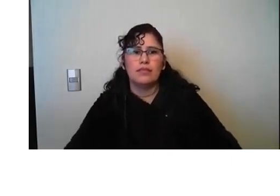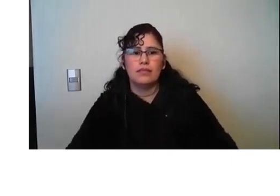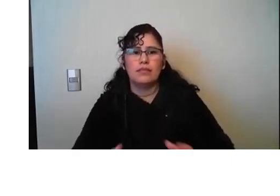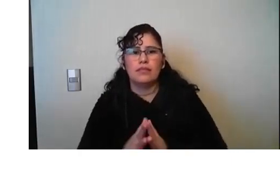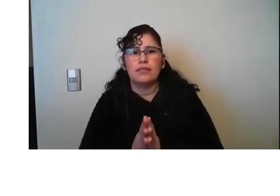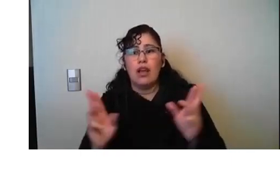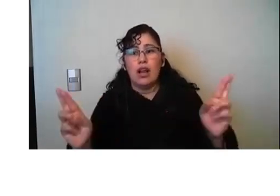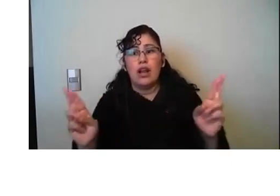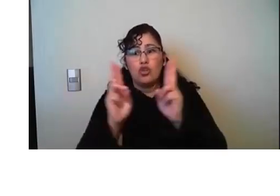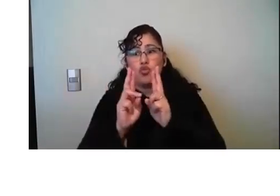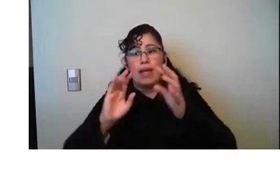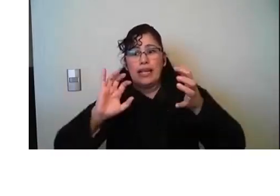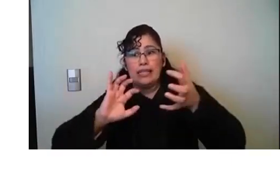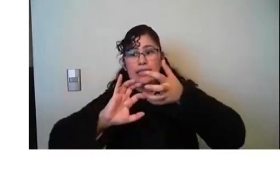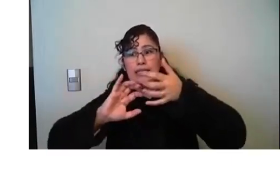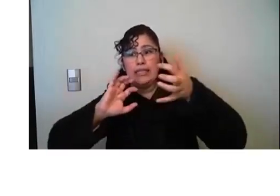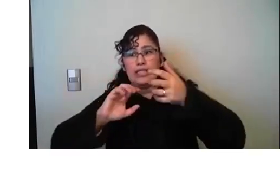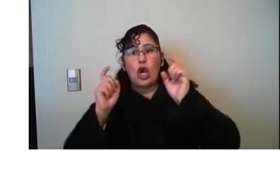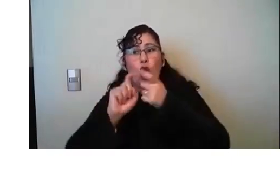Resumen de las conexiones.